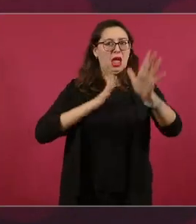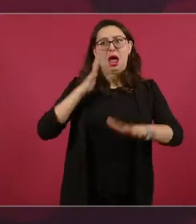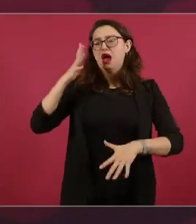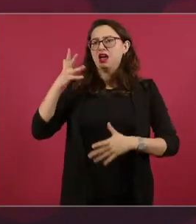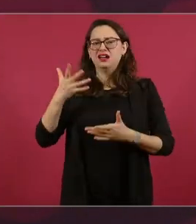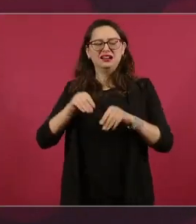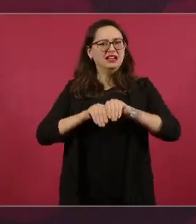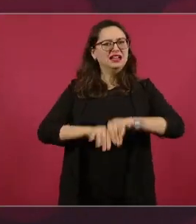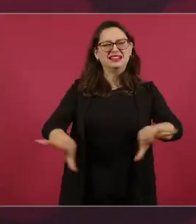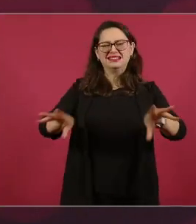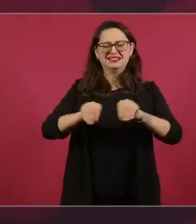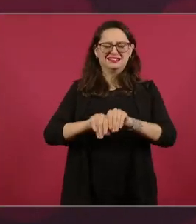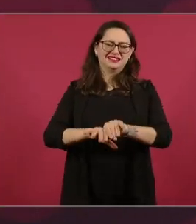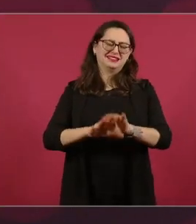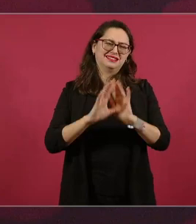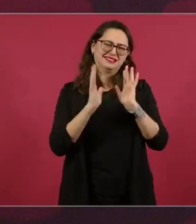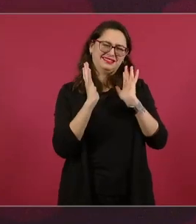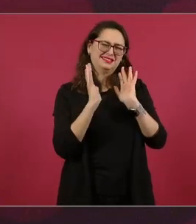basta.